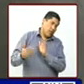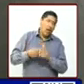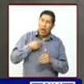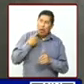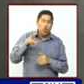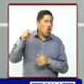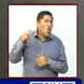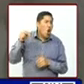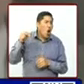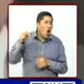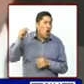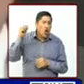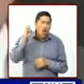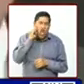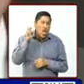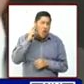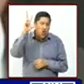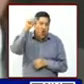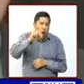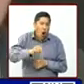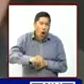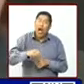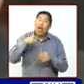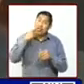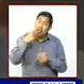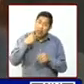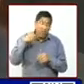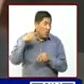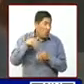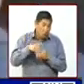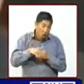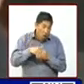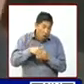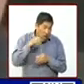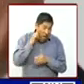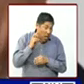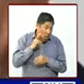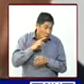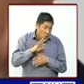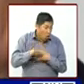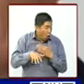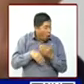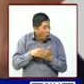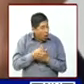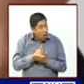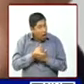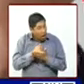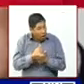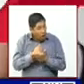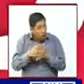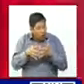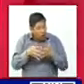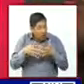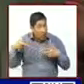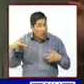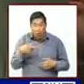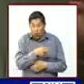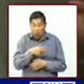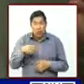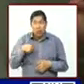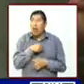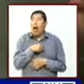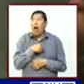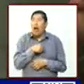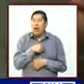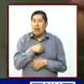que no deberían de votar para el compañero Evo Morales. Si votan por eso, toda la ayuda norteamericana iba a cortarse y